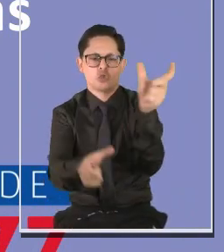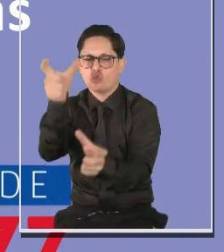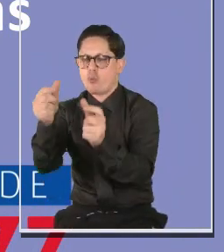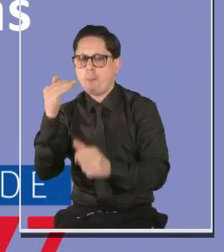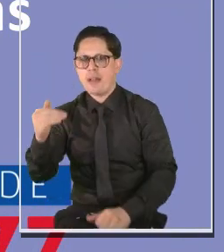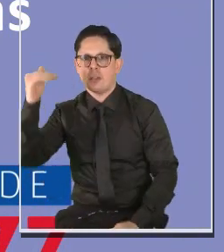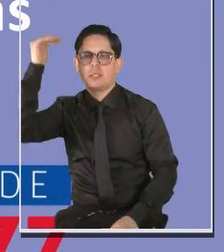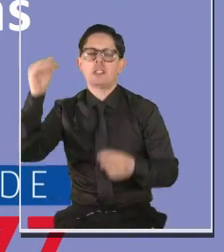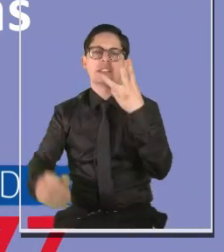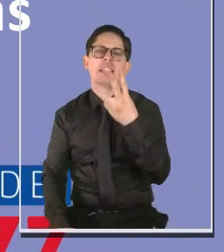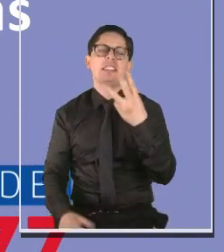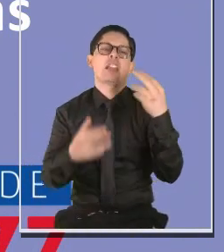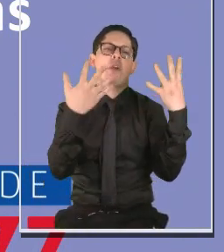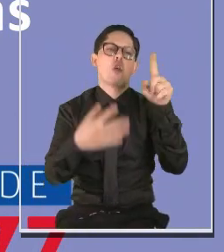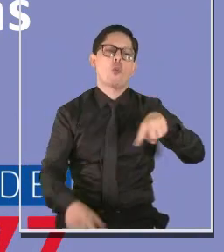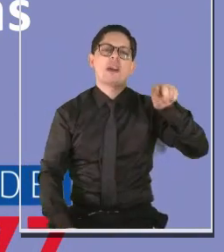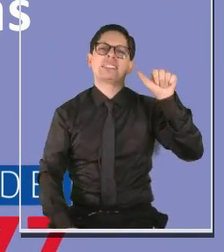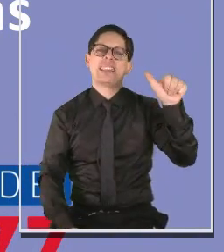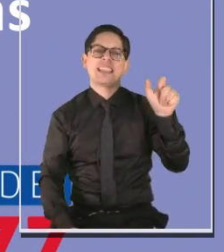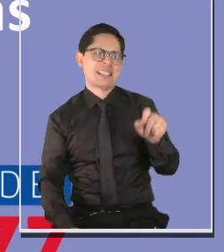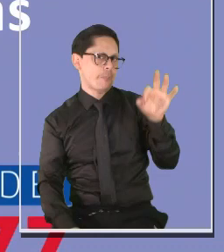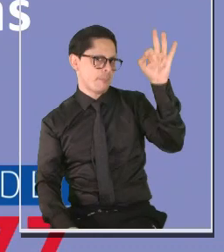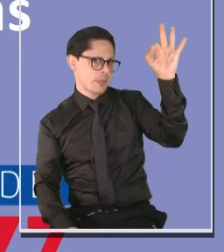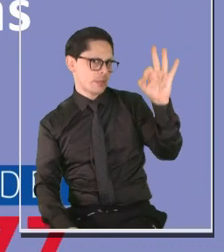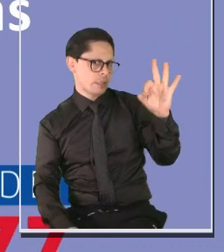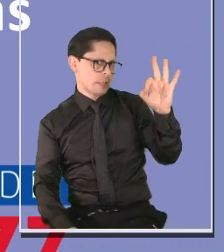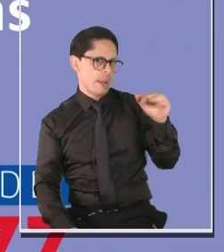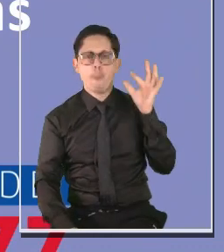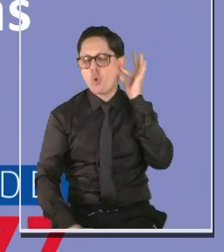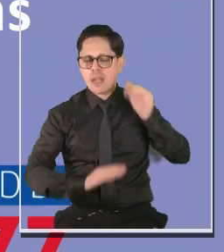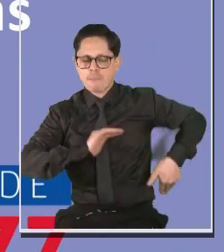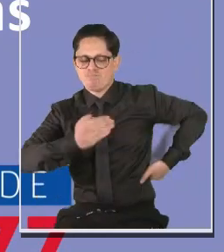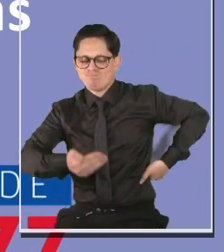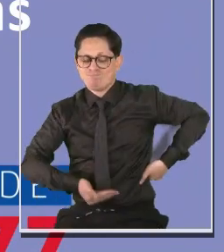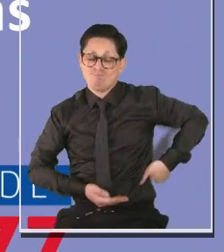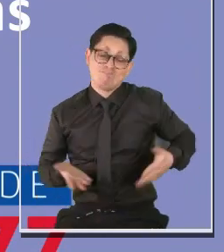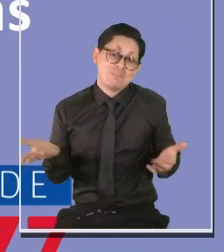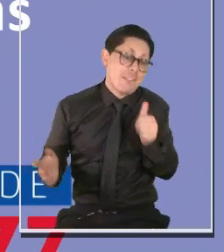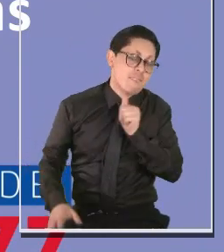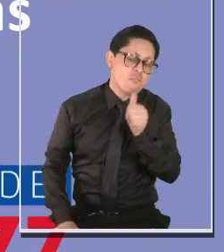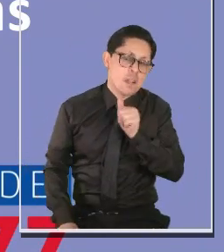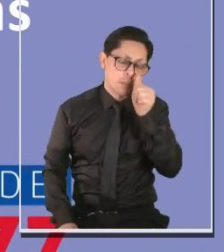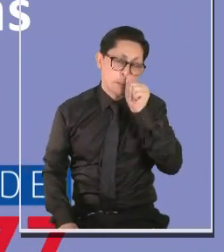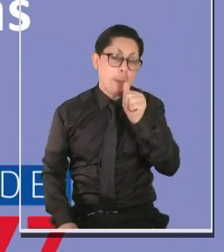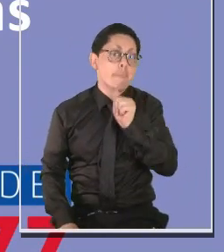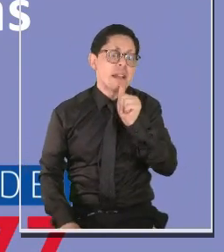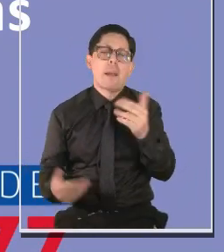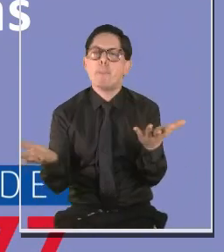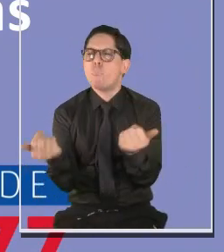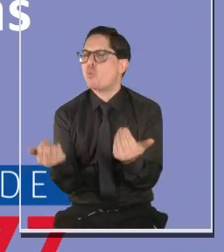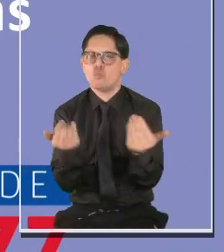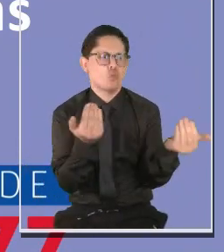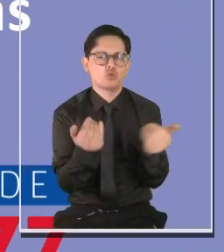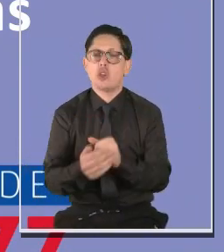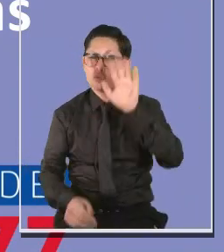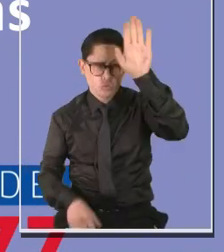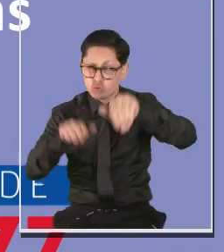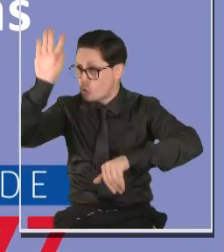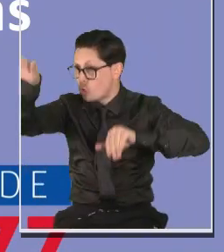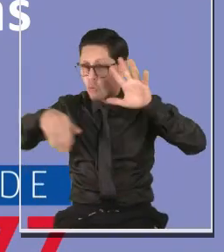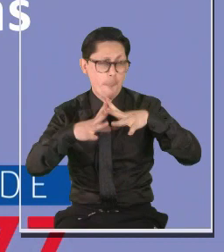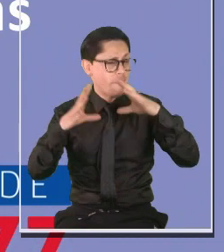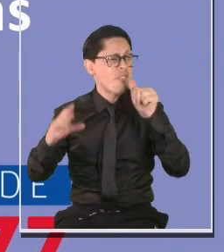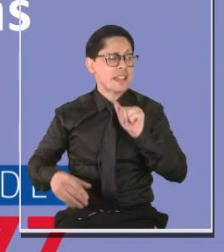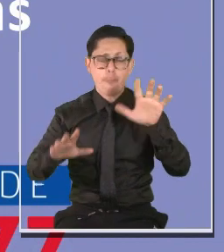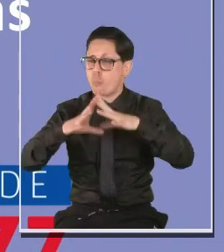mayores y un 39,6 en mujeres embarazadas pero nos falta mucho por lo tanto es el llamado a todas las personas